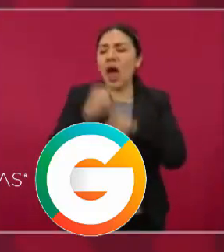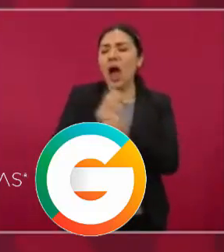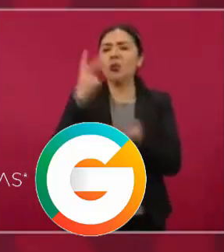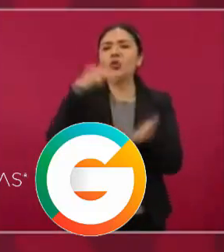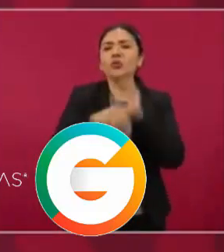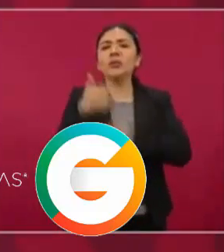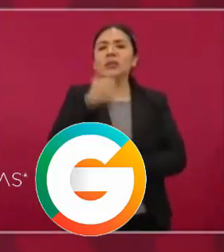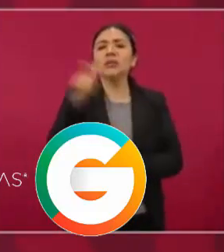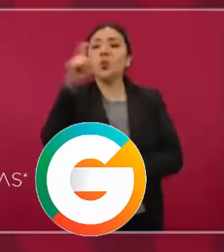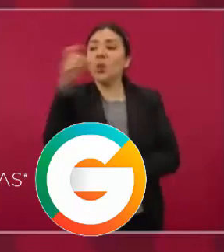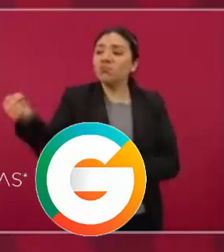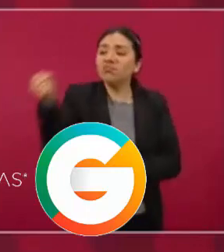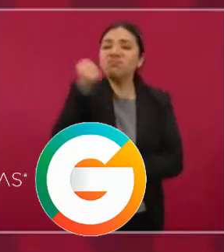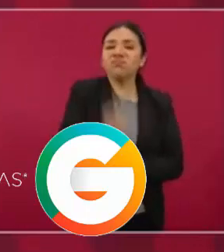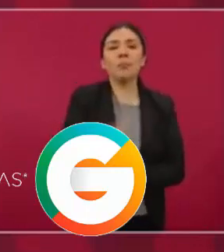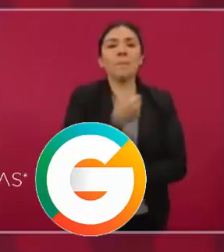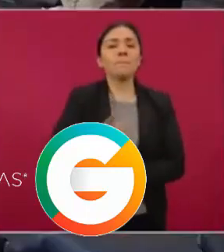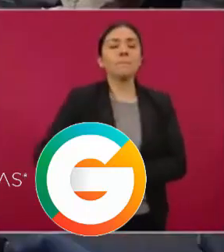Calderón